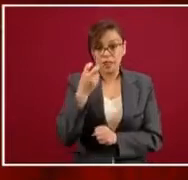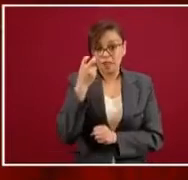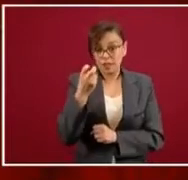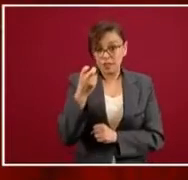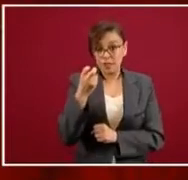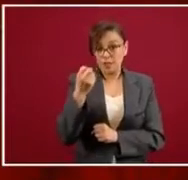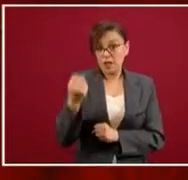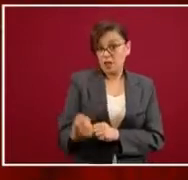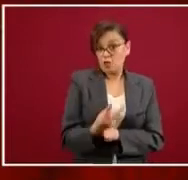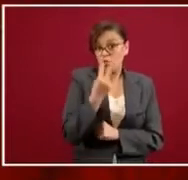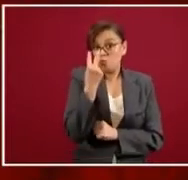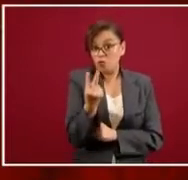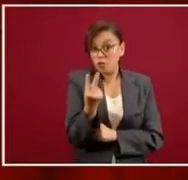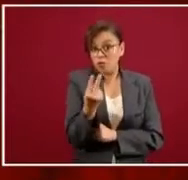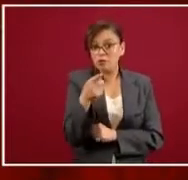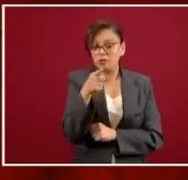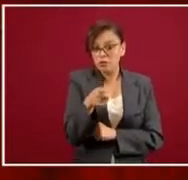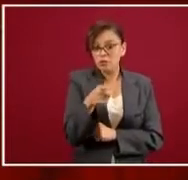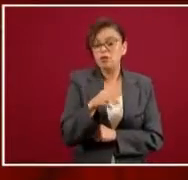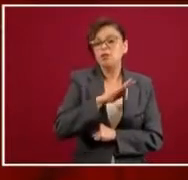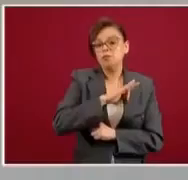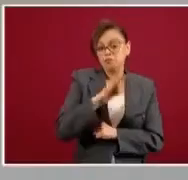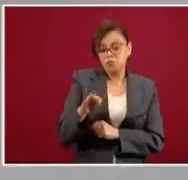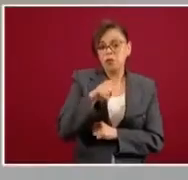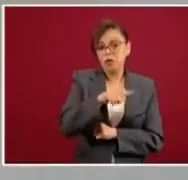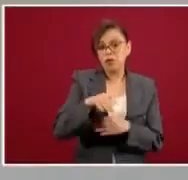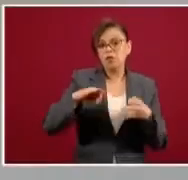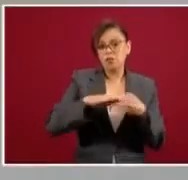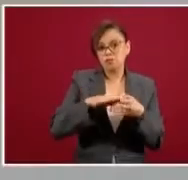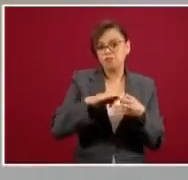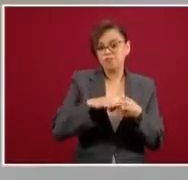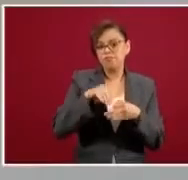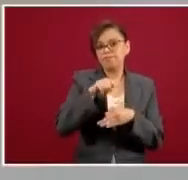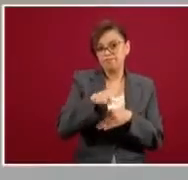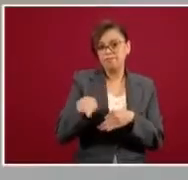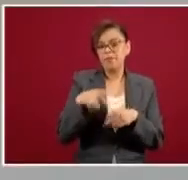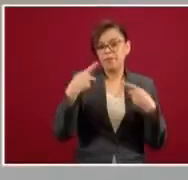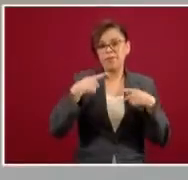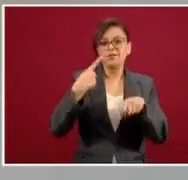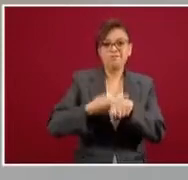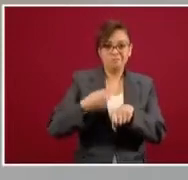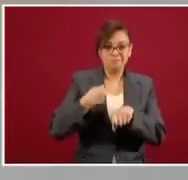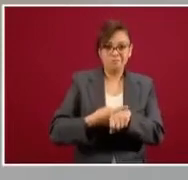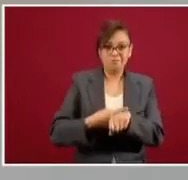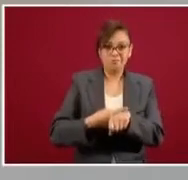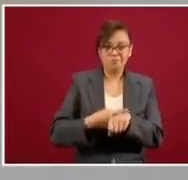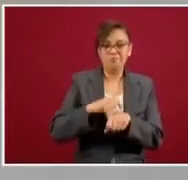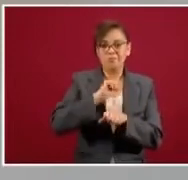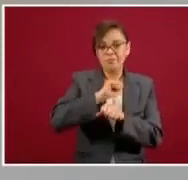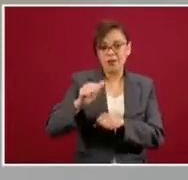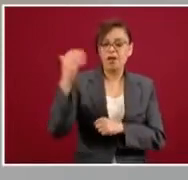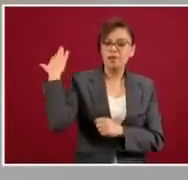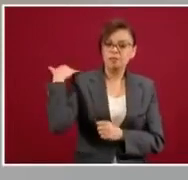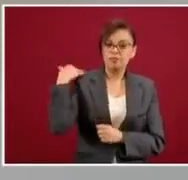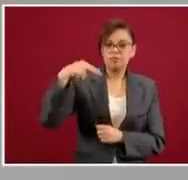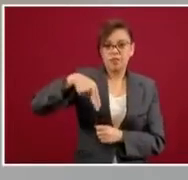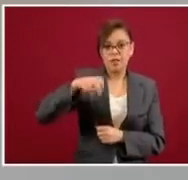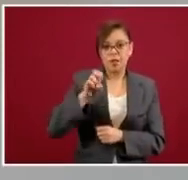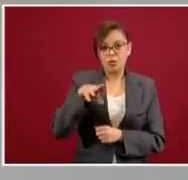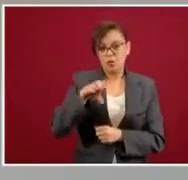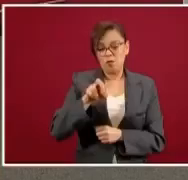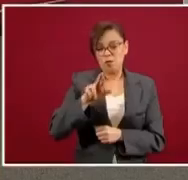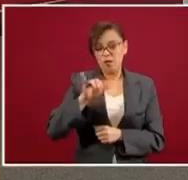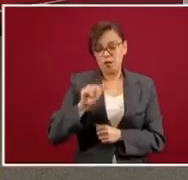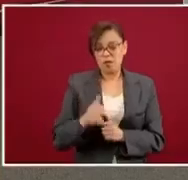causas posiblemente más frecuentes de una neumonía atípica. Cuando existe la oportunidad, también lo explicábamos hace algunos